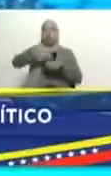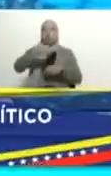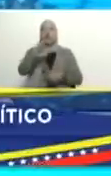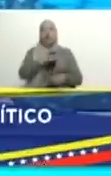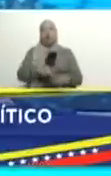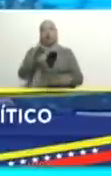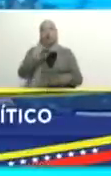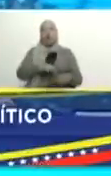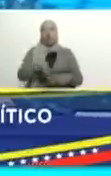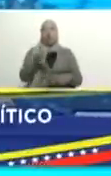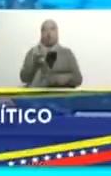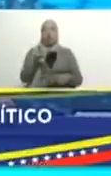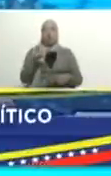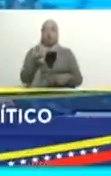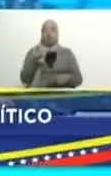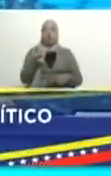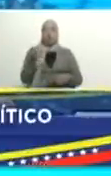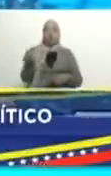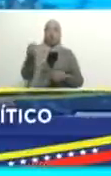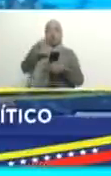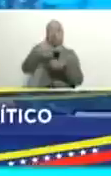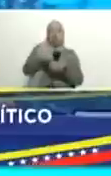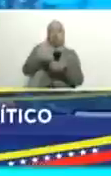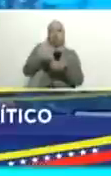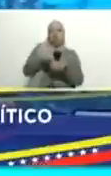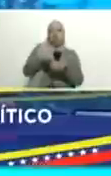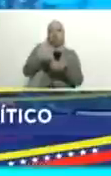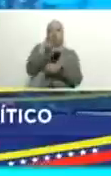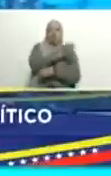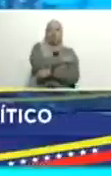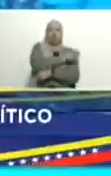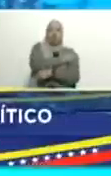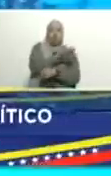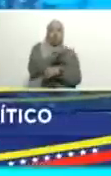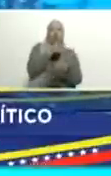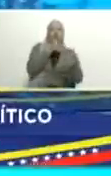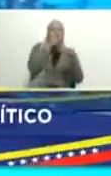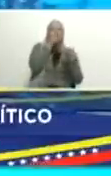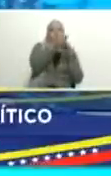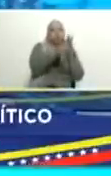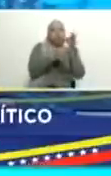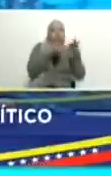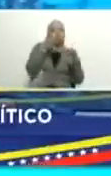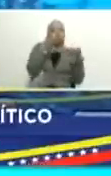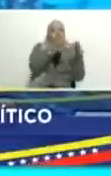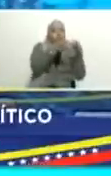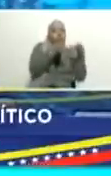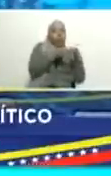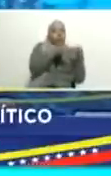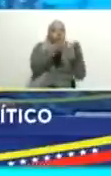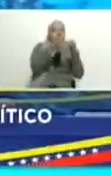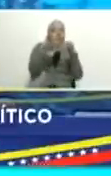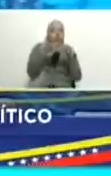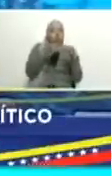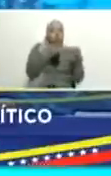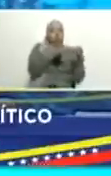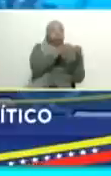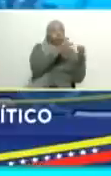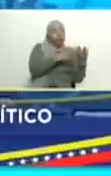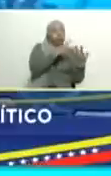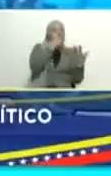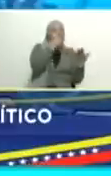sociedad, y detrás del discurso de odio de pequeños sectores de la extrema derecha, sus